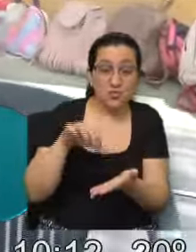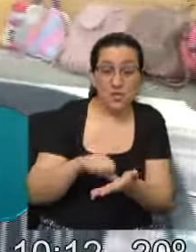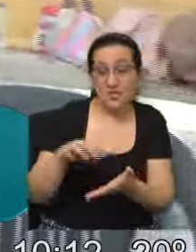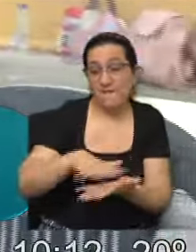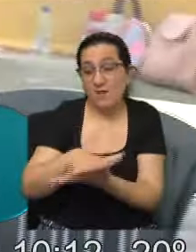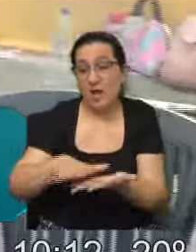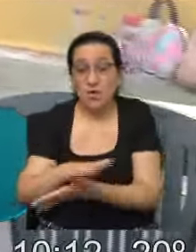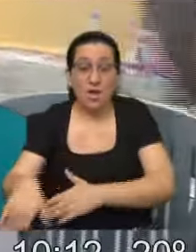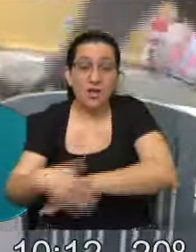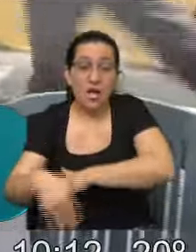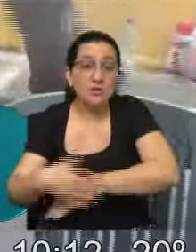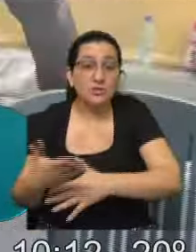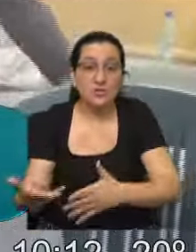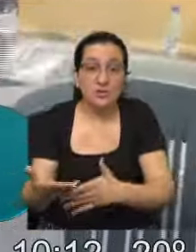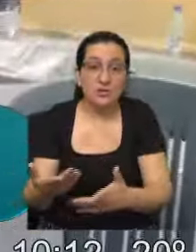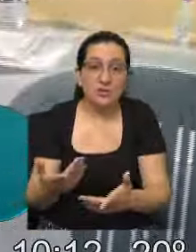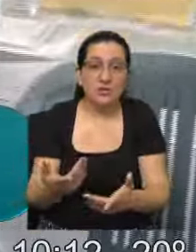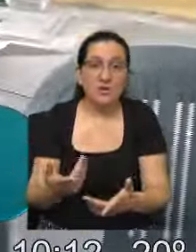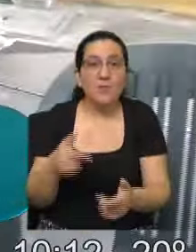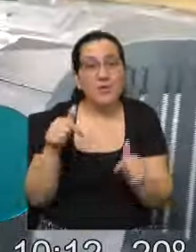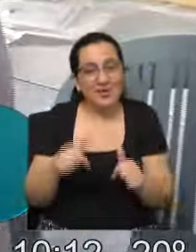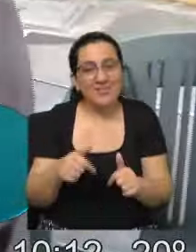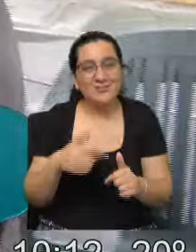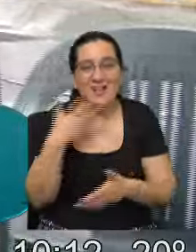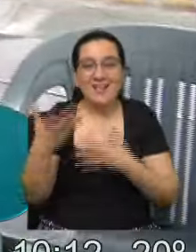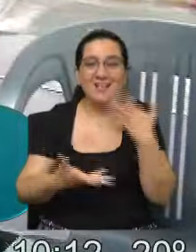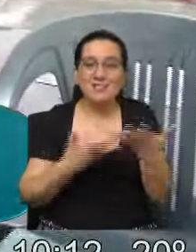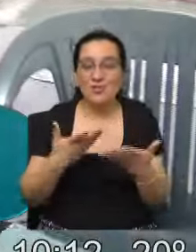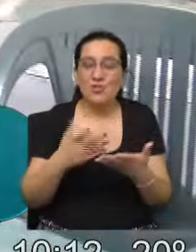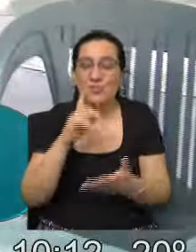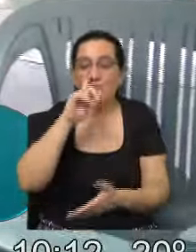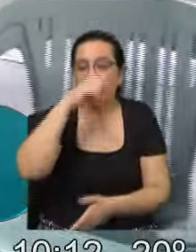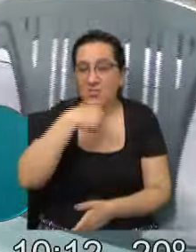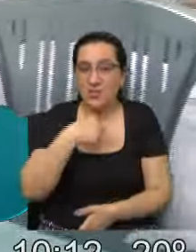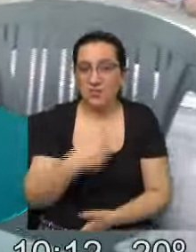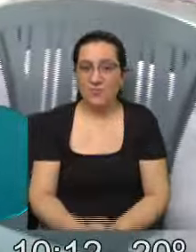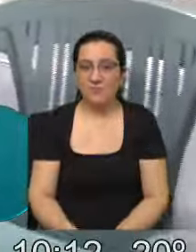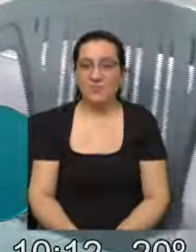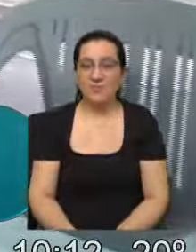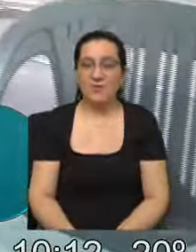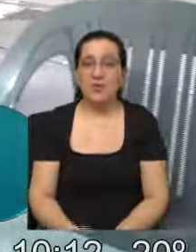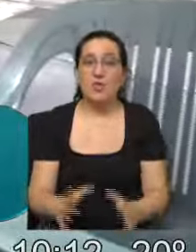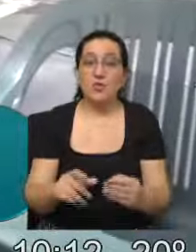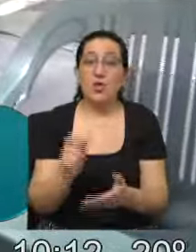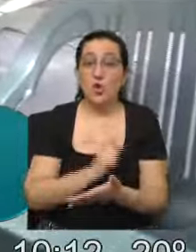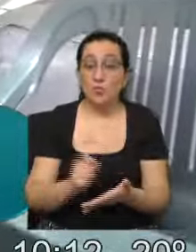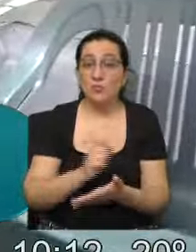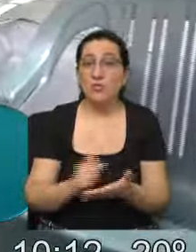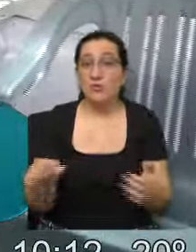y Y creo que eso es una la gran canción tiene mon tod compositores